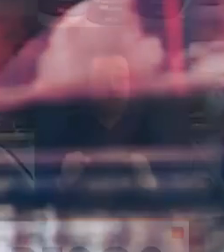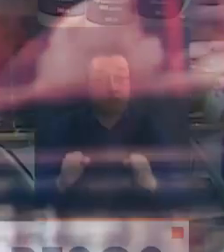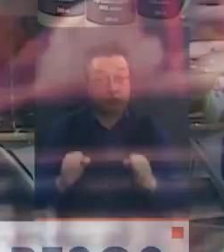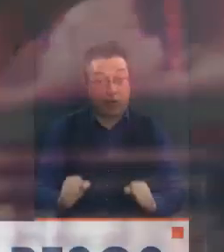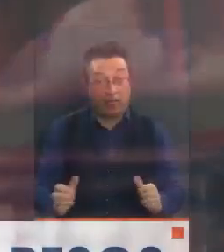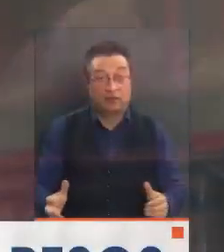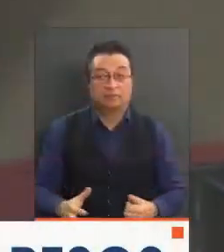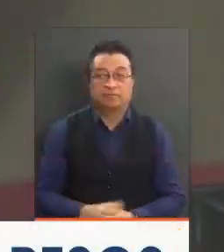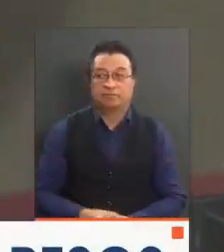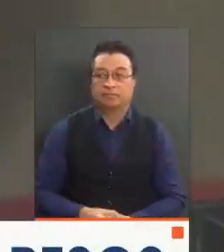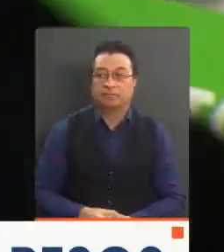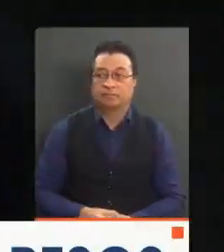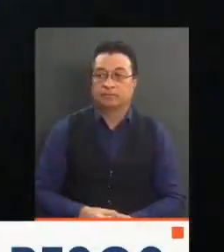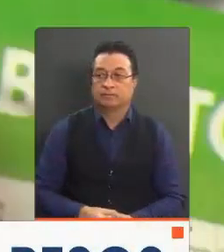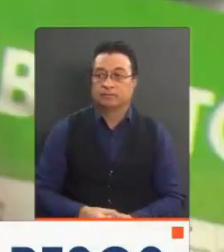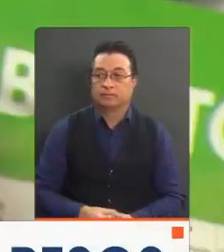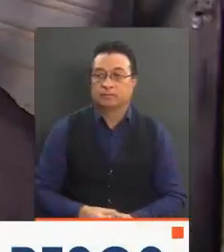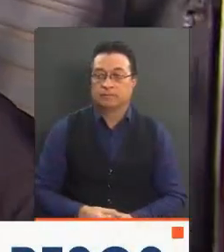los valores.